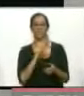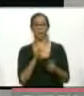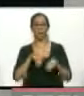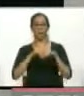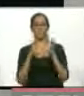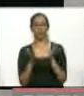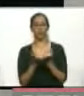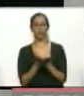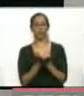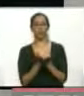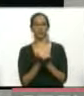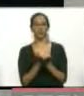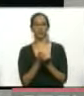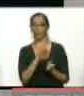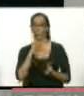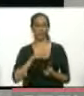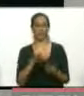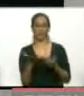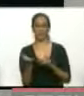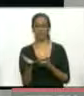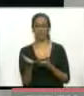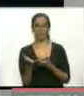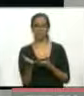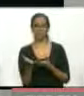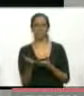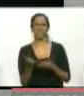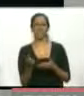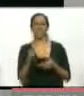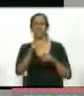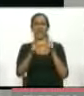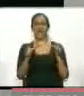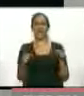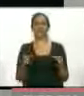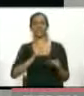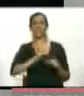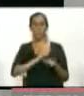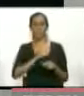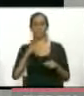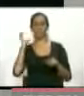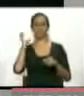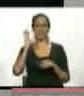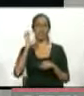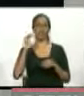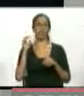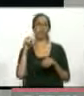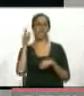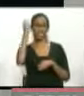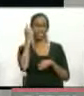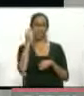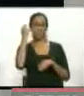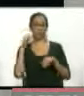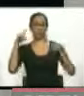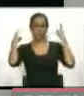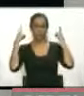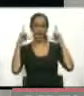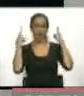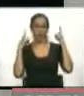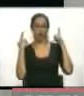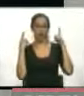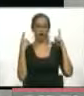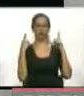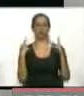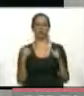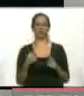entero y la gente que de su propio estado porque él es diputado por por la cuenta